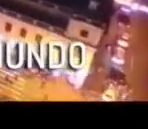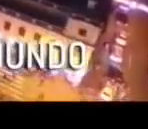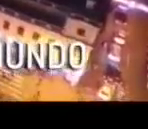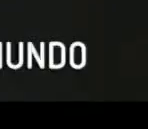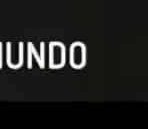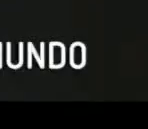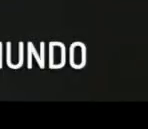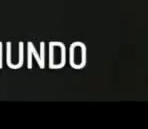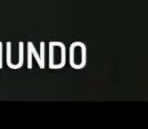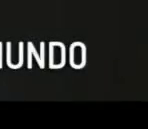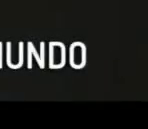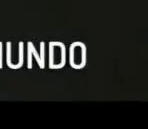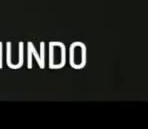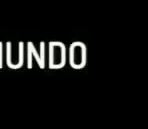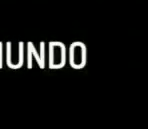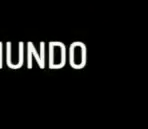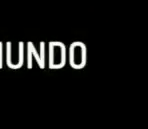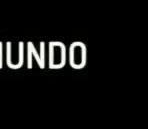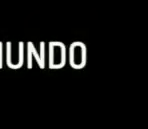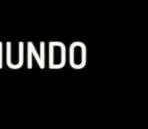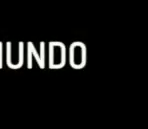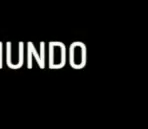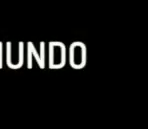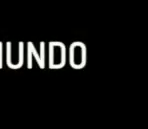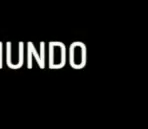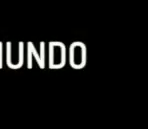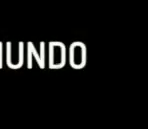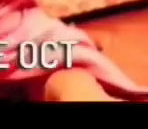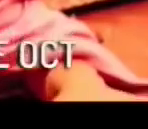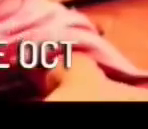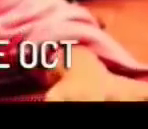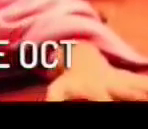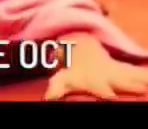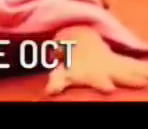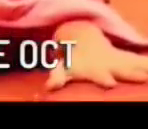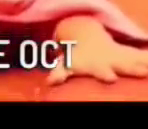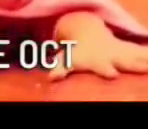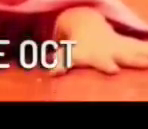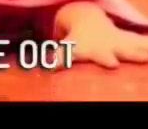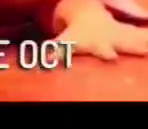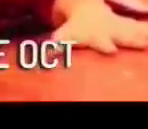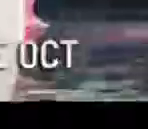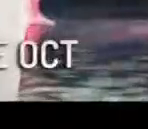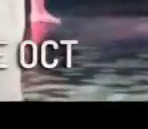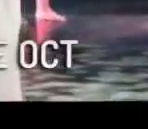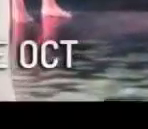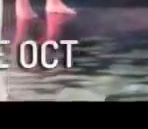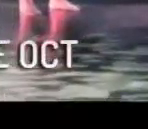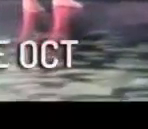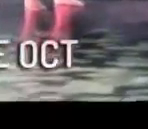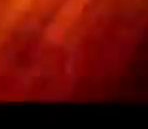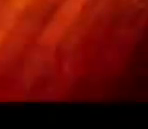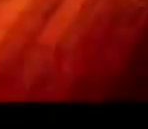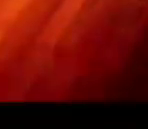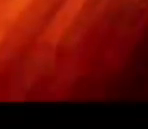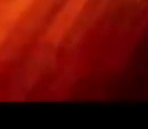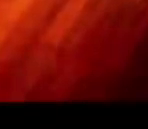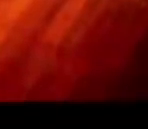12º Festival de Artes Escénicas en Cuenca, Escenarios del Mundo, del 26 de septiembre al 7 de